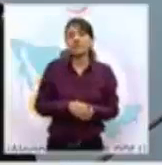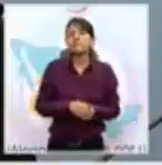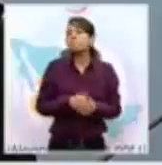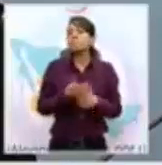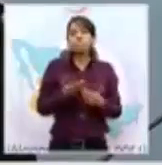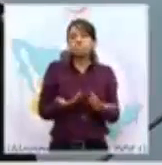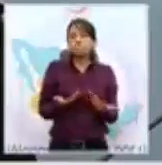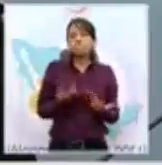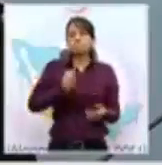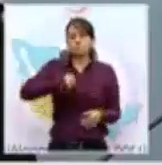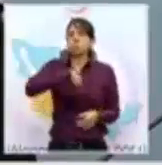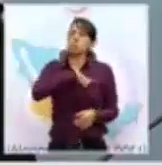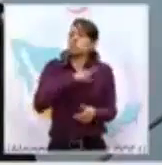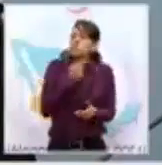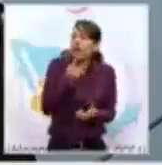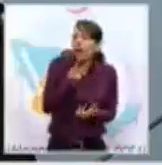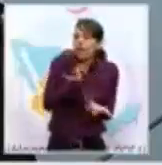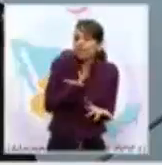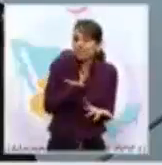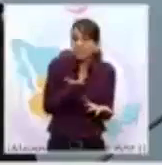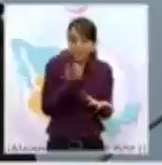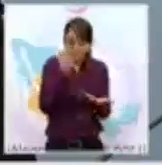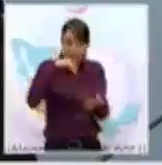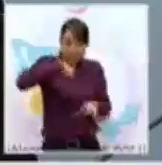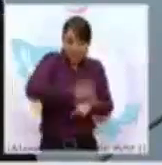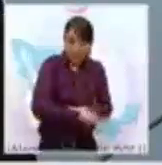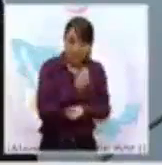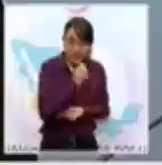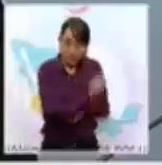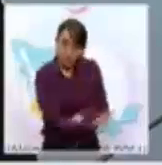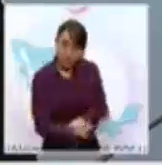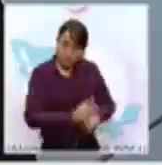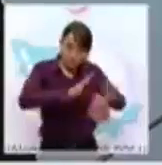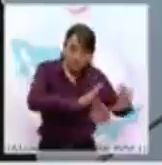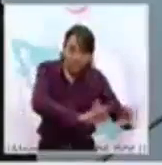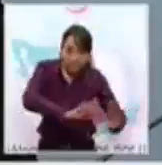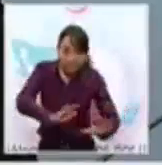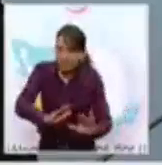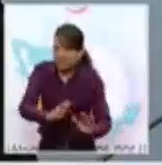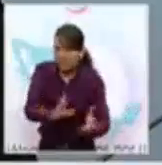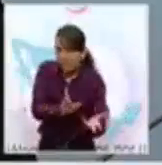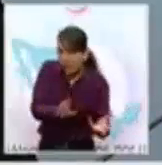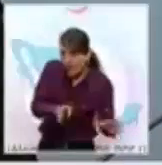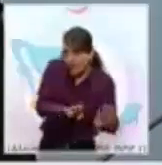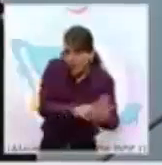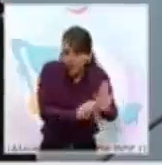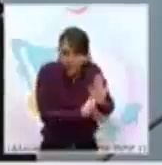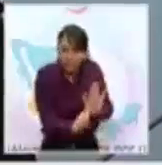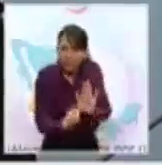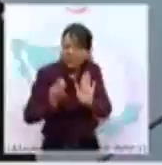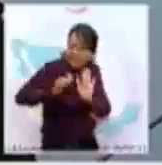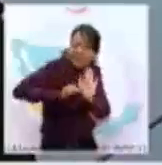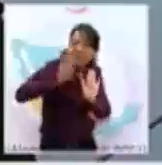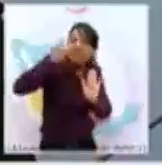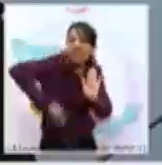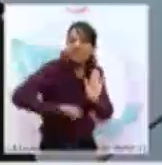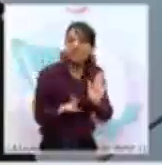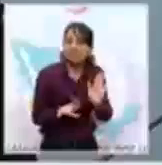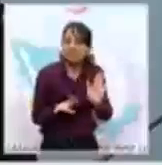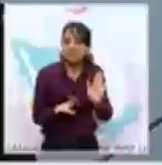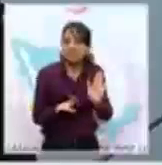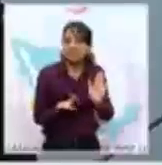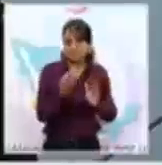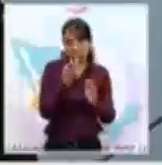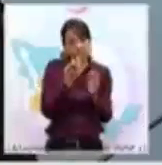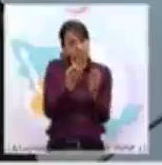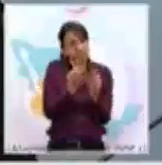cómo educamos, de qué les enseñamos a los niños, de que también se los enseñamos, pues es un aspecto otra vez